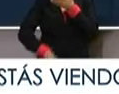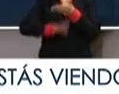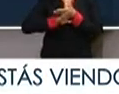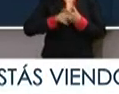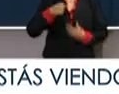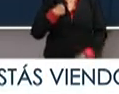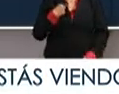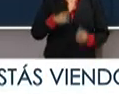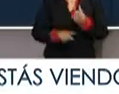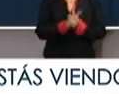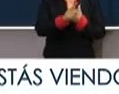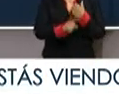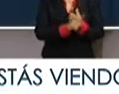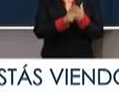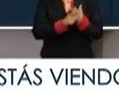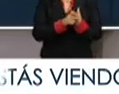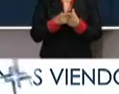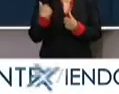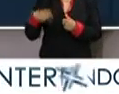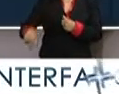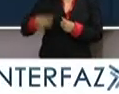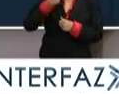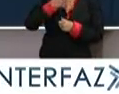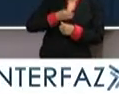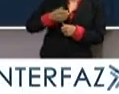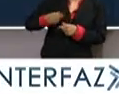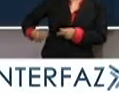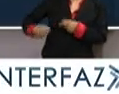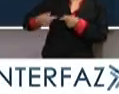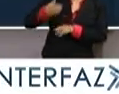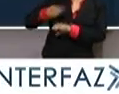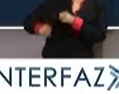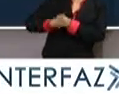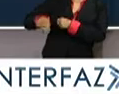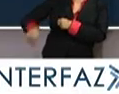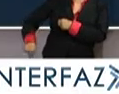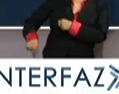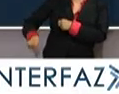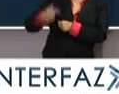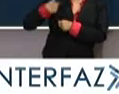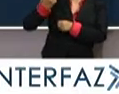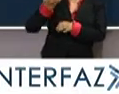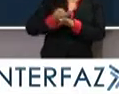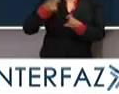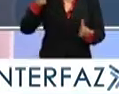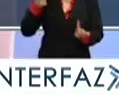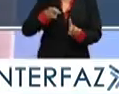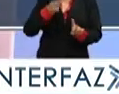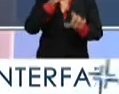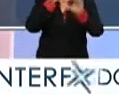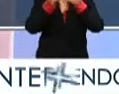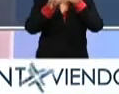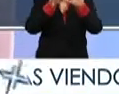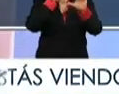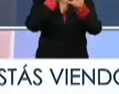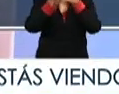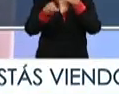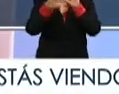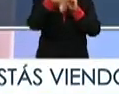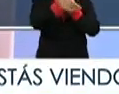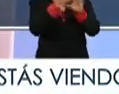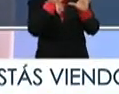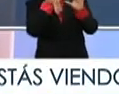también a nosotros y a nuestros descendientes. Entonces, la comunicación está en el centro hoy, yo creo, debe estar en el centro del